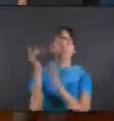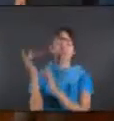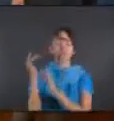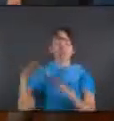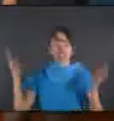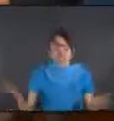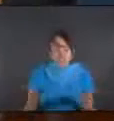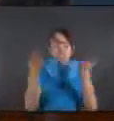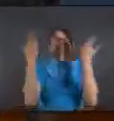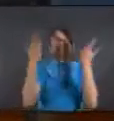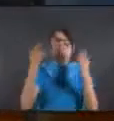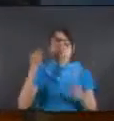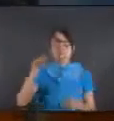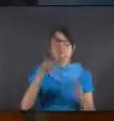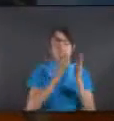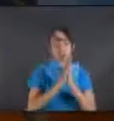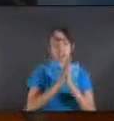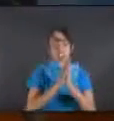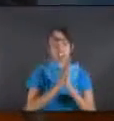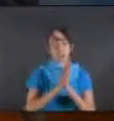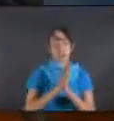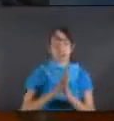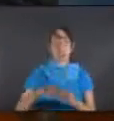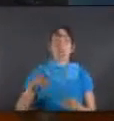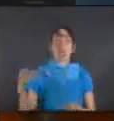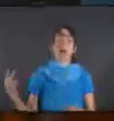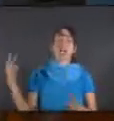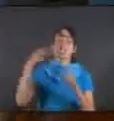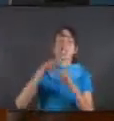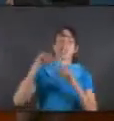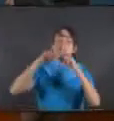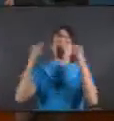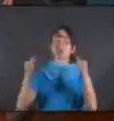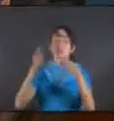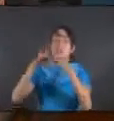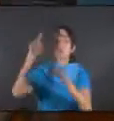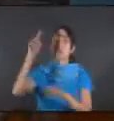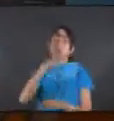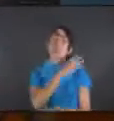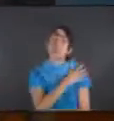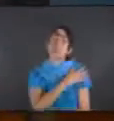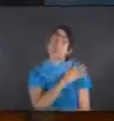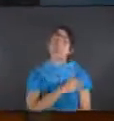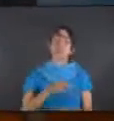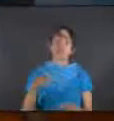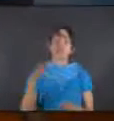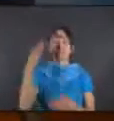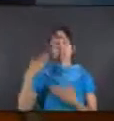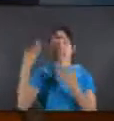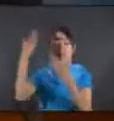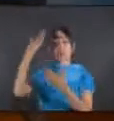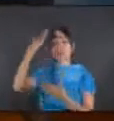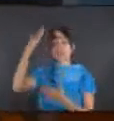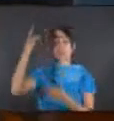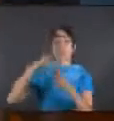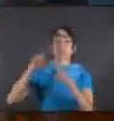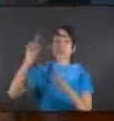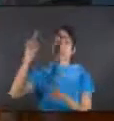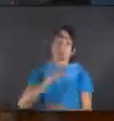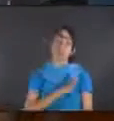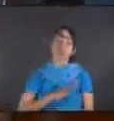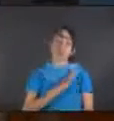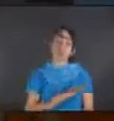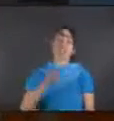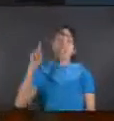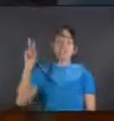también levantando las peticiones de nuestros hermanos que han sido presentadas en esta hora, Señor. Padre, yo te ruego que conforme